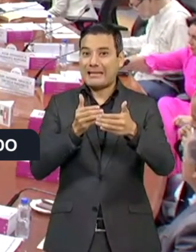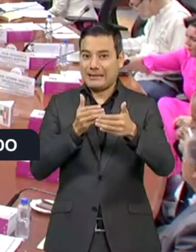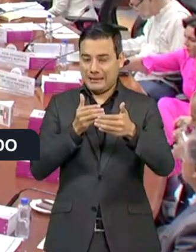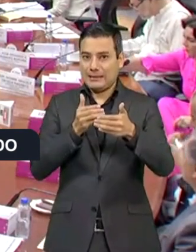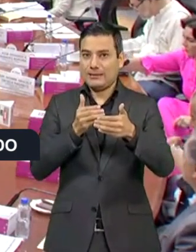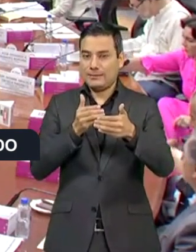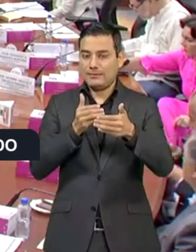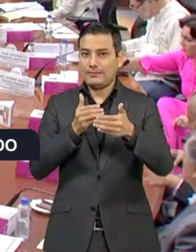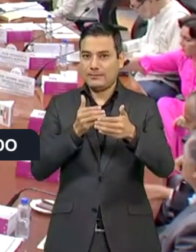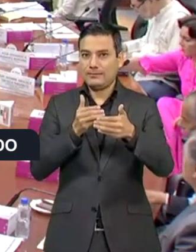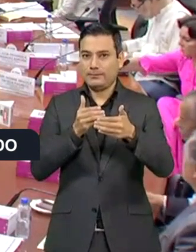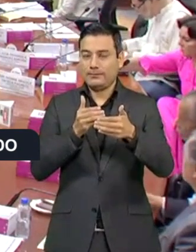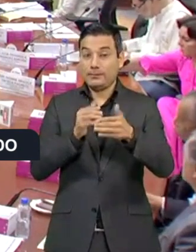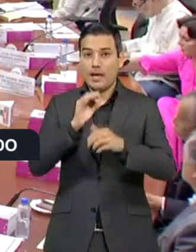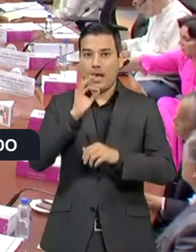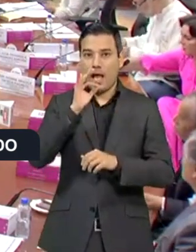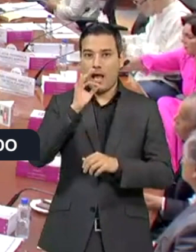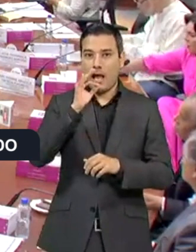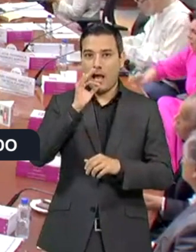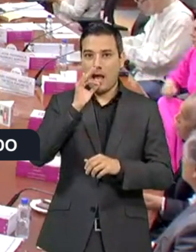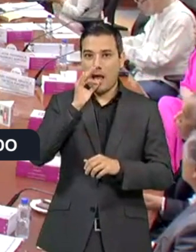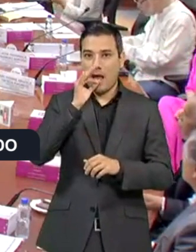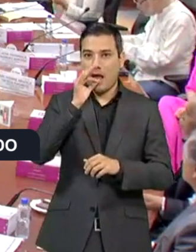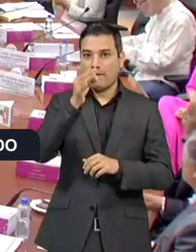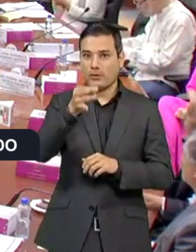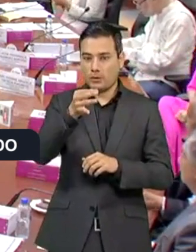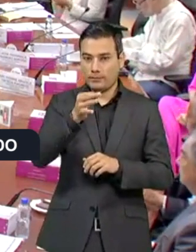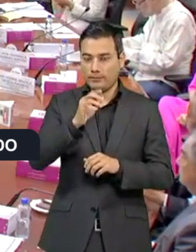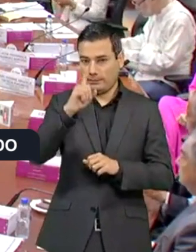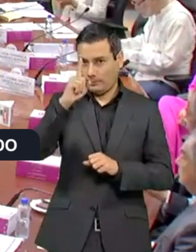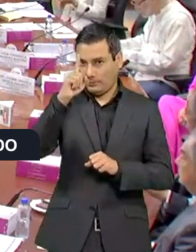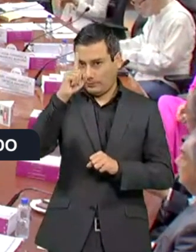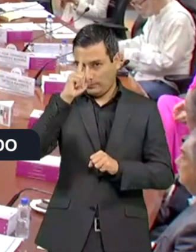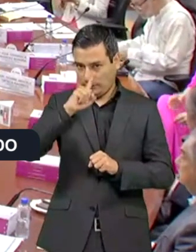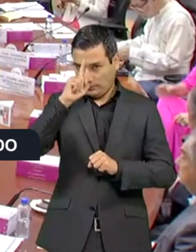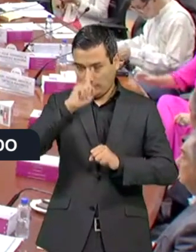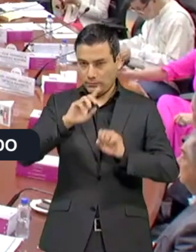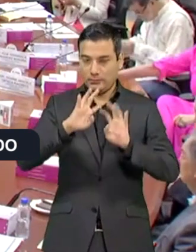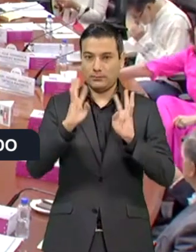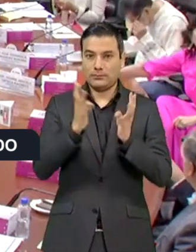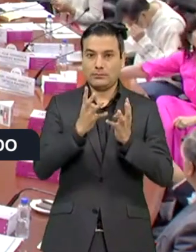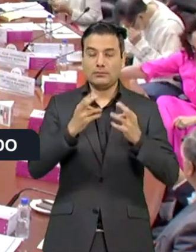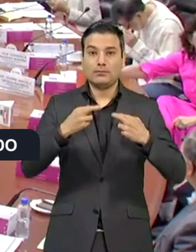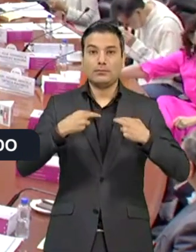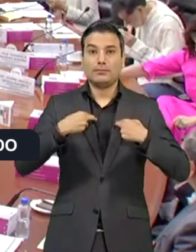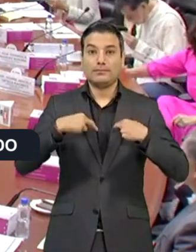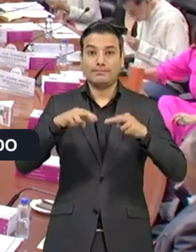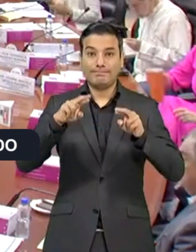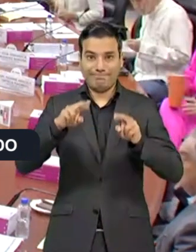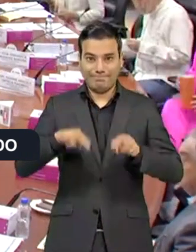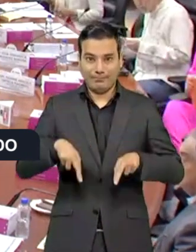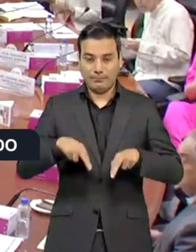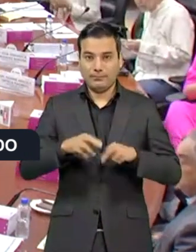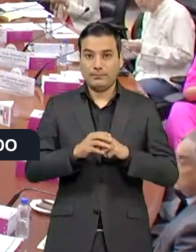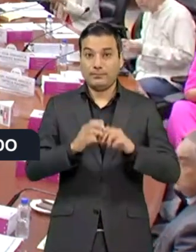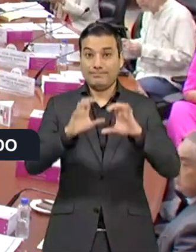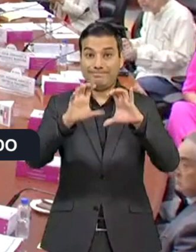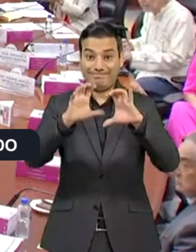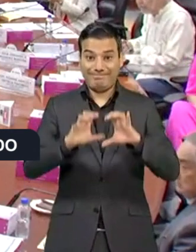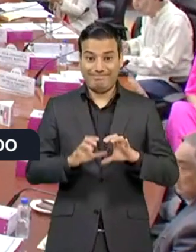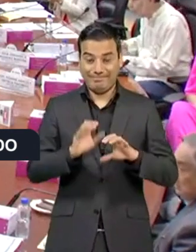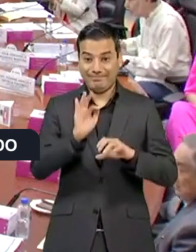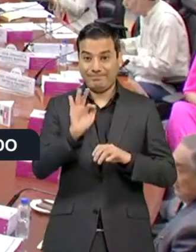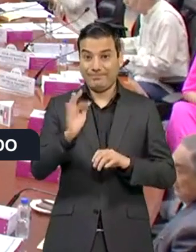12 de marzo emitió un requerimiento a movimiento ciudadano para corregir las solicitudes de registro de sus candidaturas al senado se identificó un